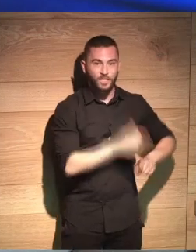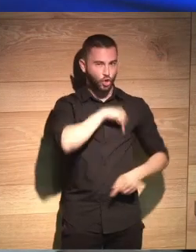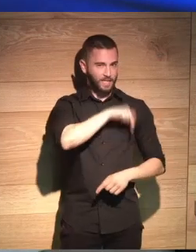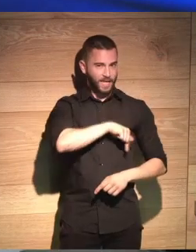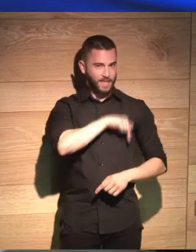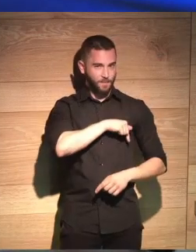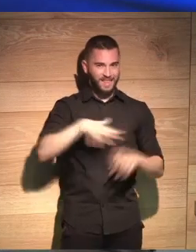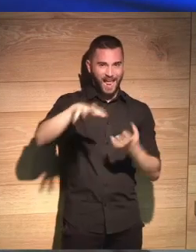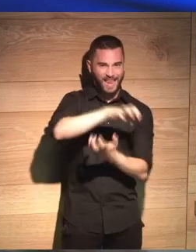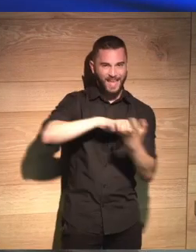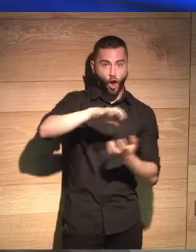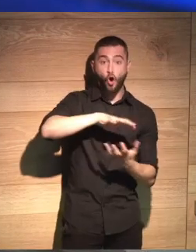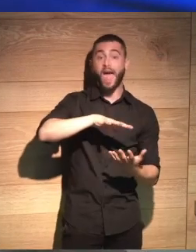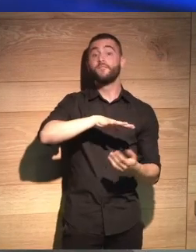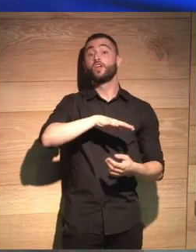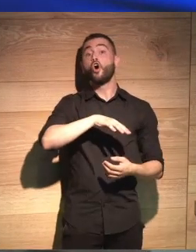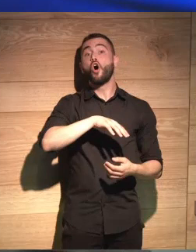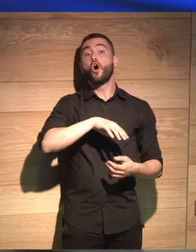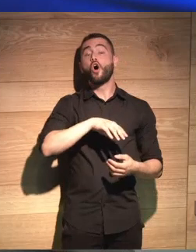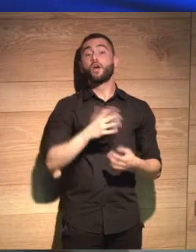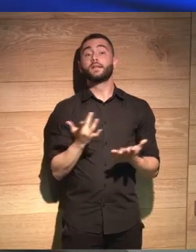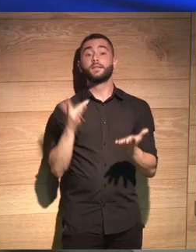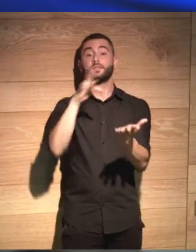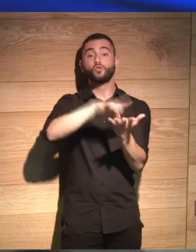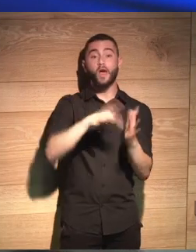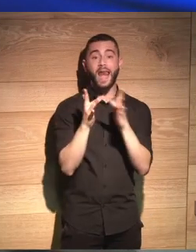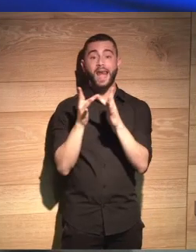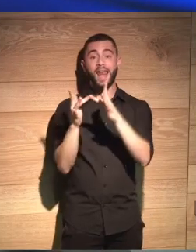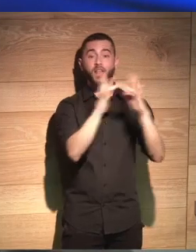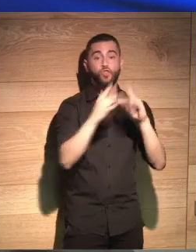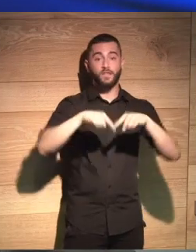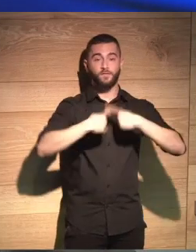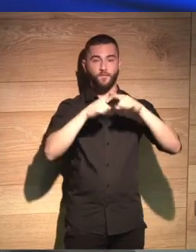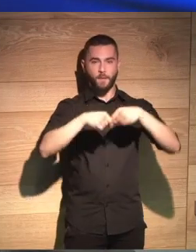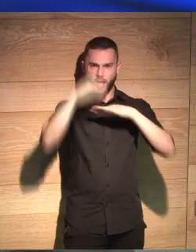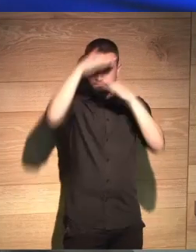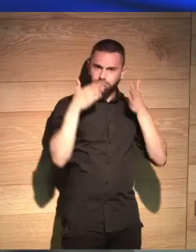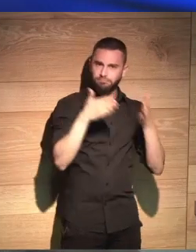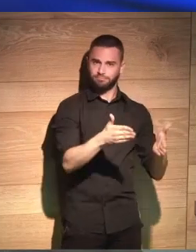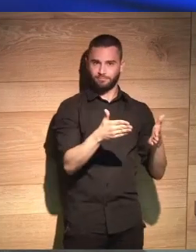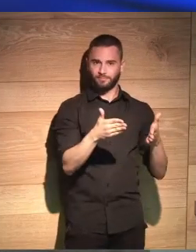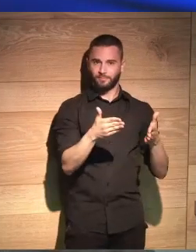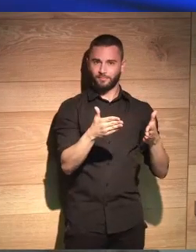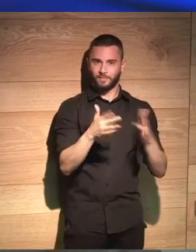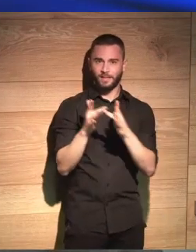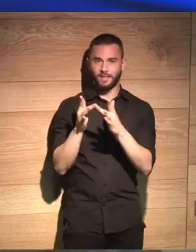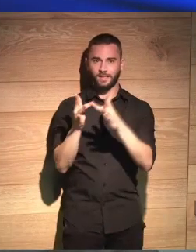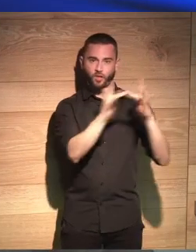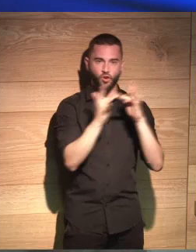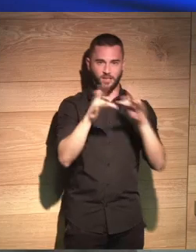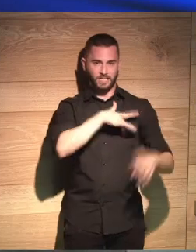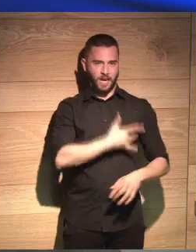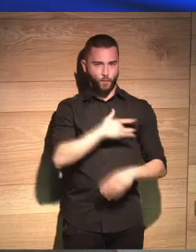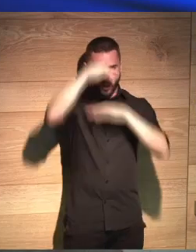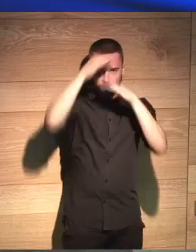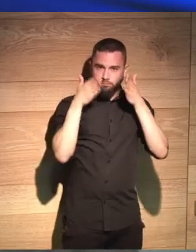sentimental y geográfico que indaga en las relaciones familiares, en las relaciones amorosas, para